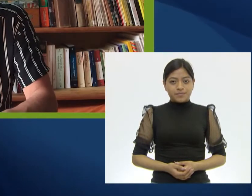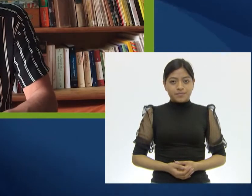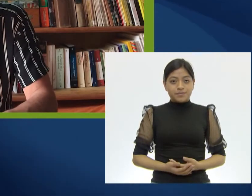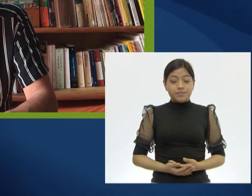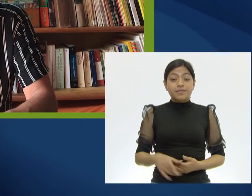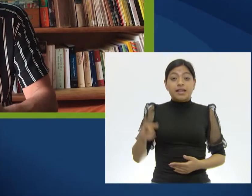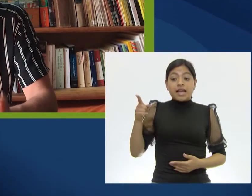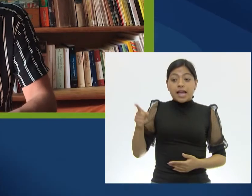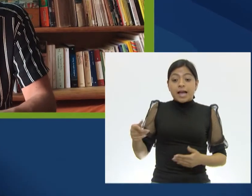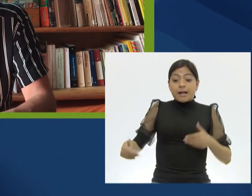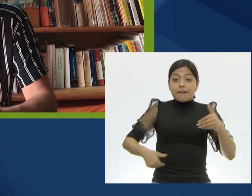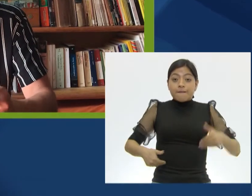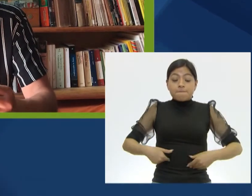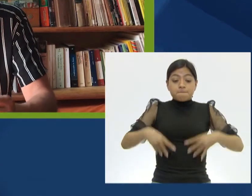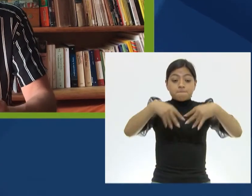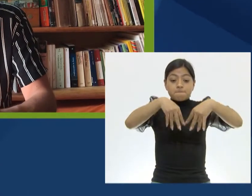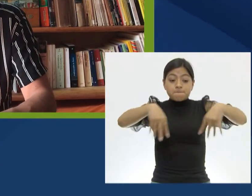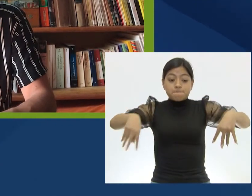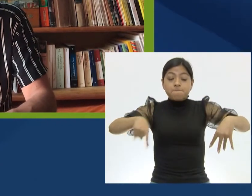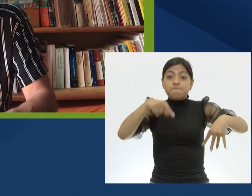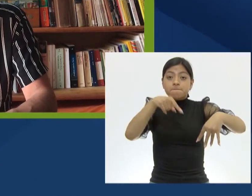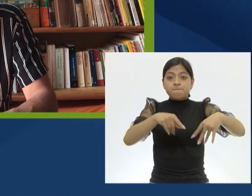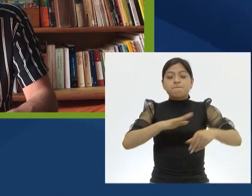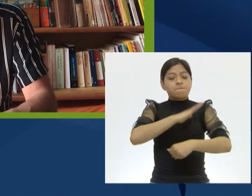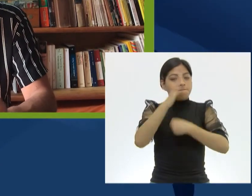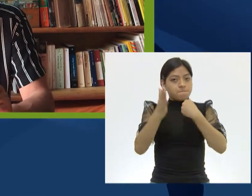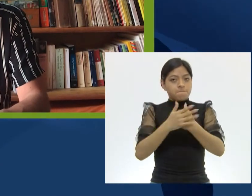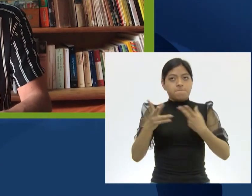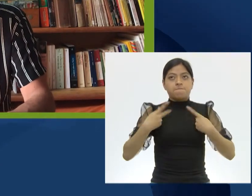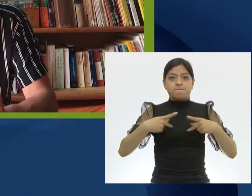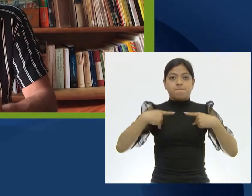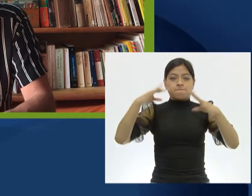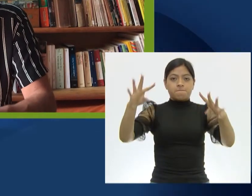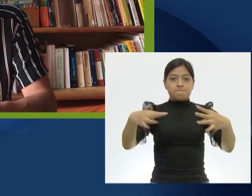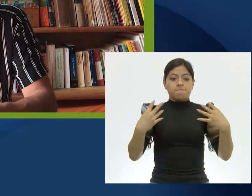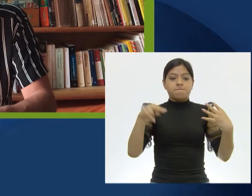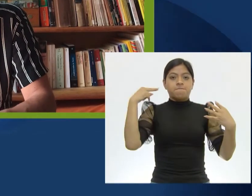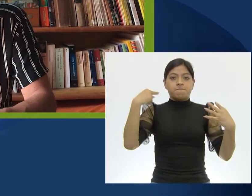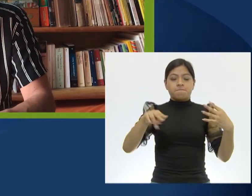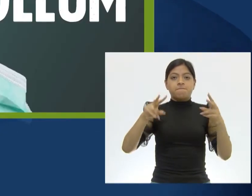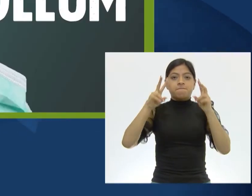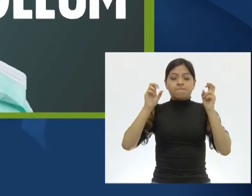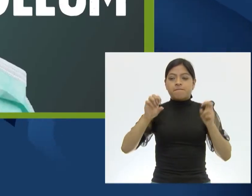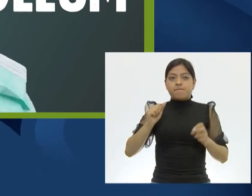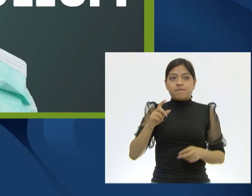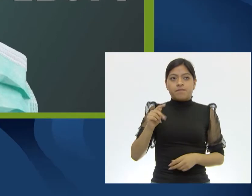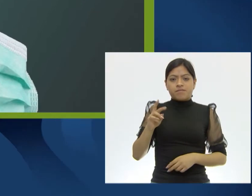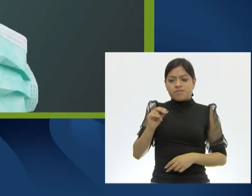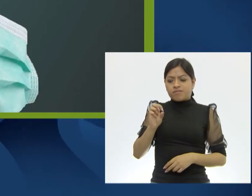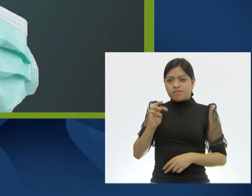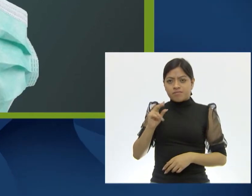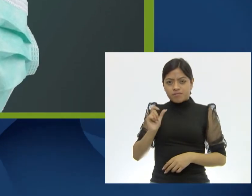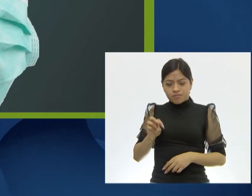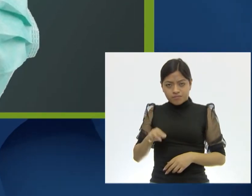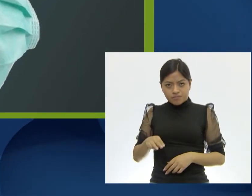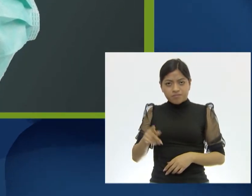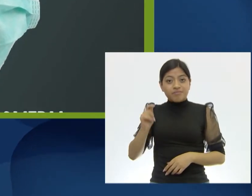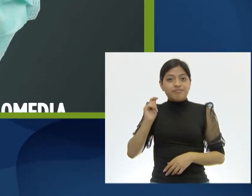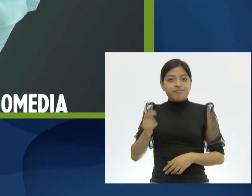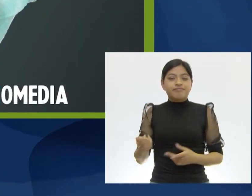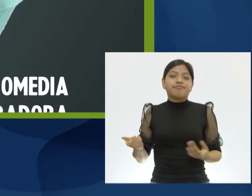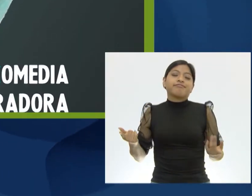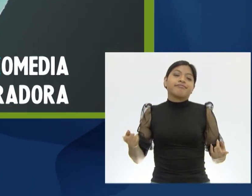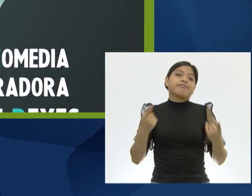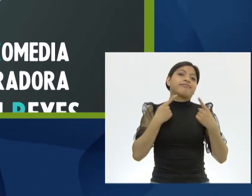La obra que estamos preparando, que se va a estrenar muy pronto, se llama Ars Protocolum y habla sobre los